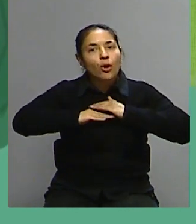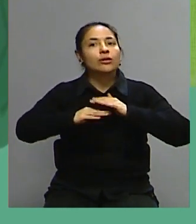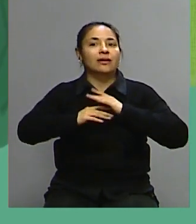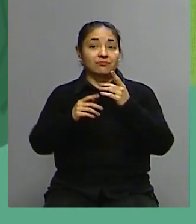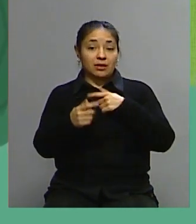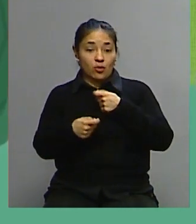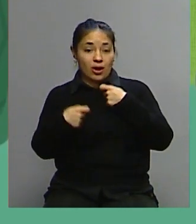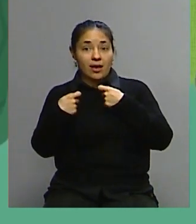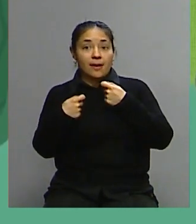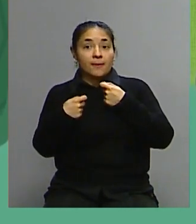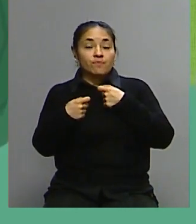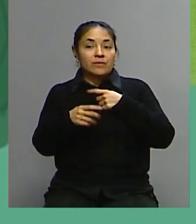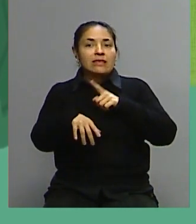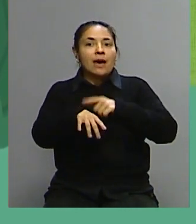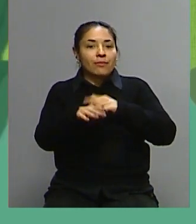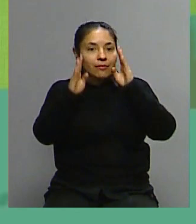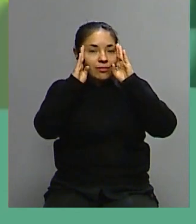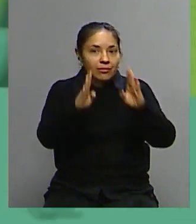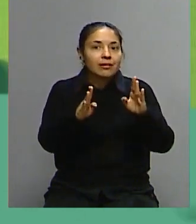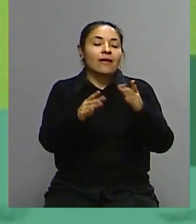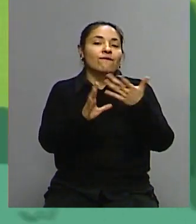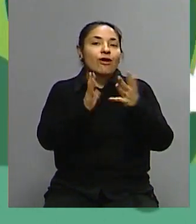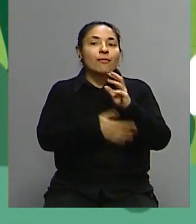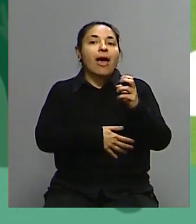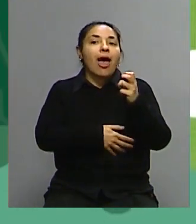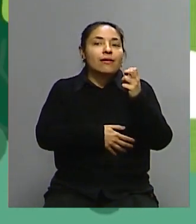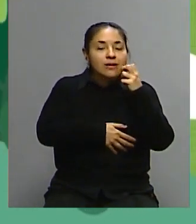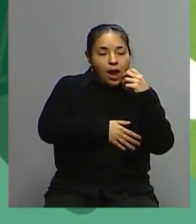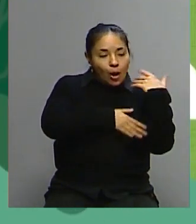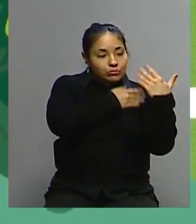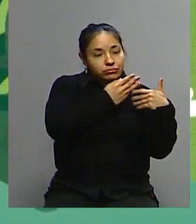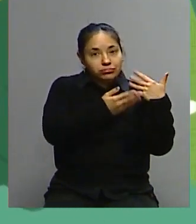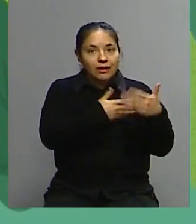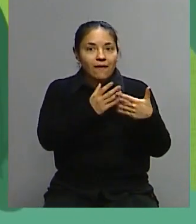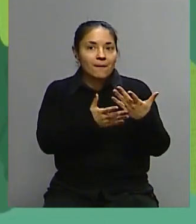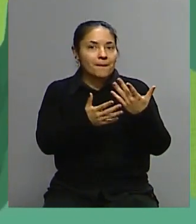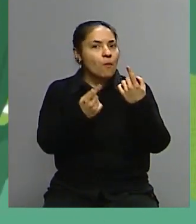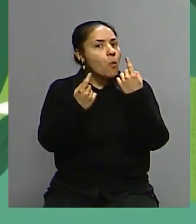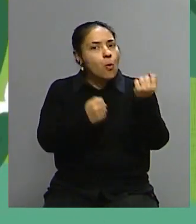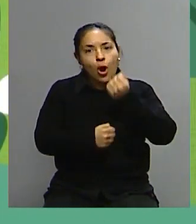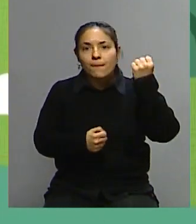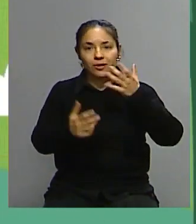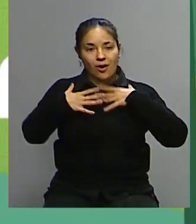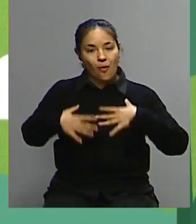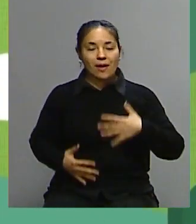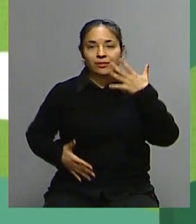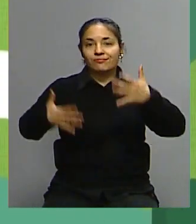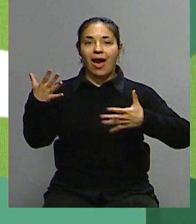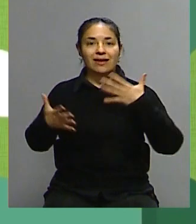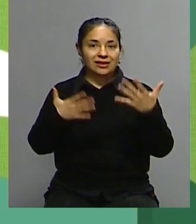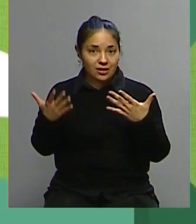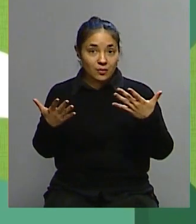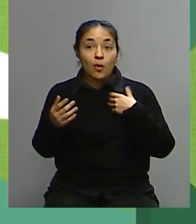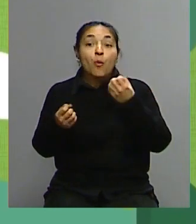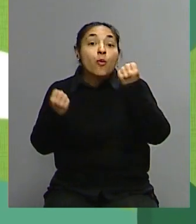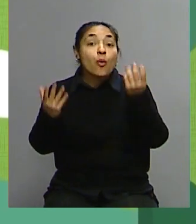el tiempo en un envejecimiento activo, que es tan importante para prevenir un montón de cuestiones